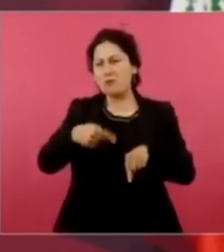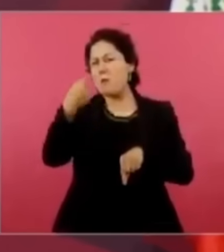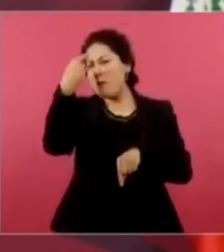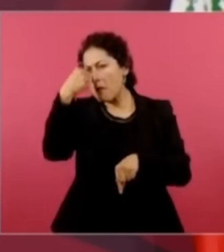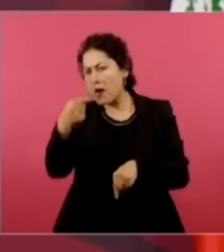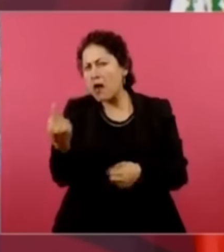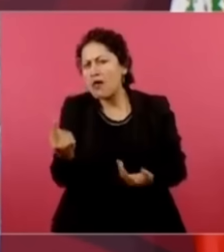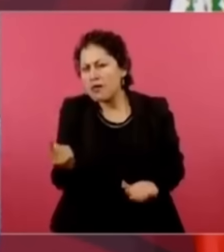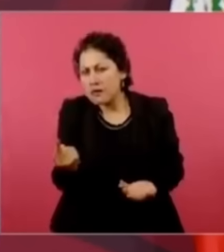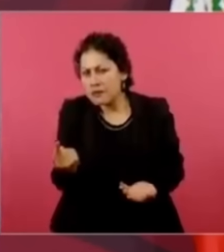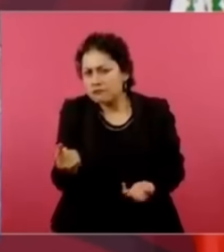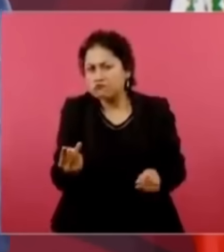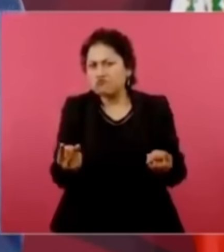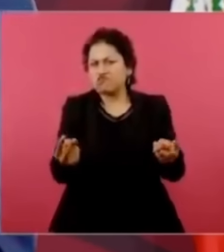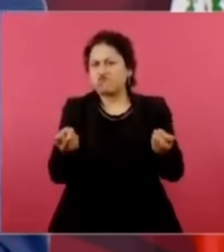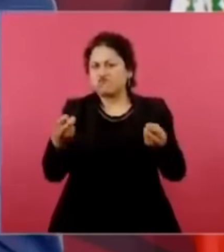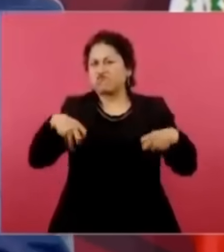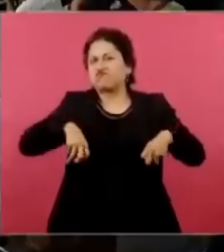pues